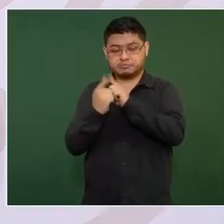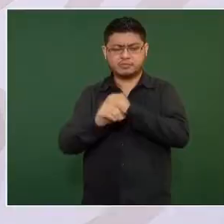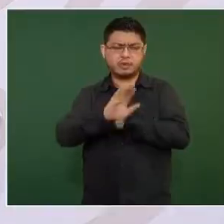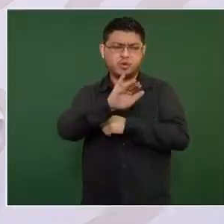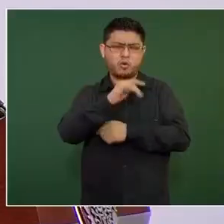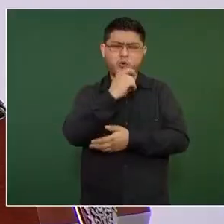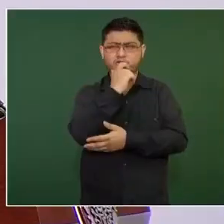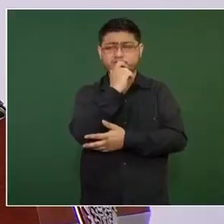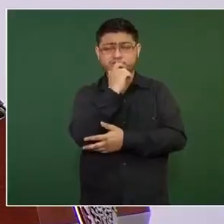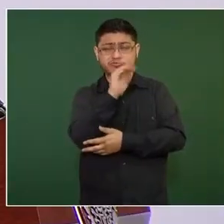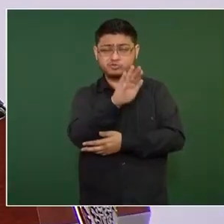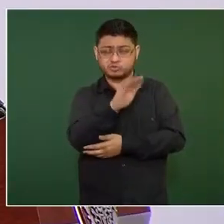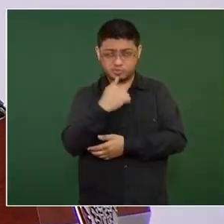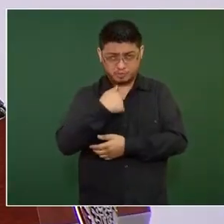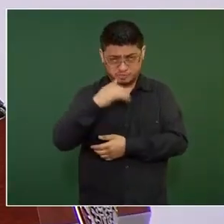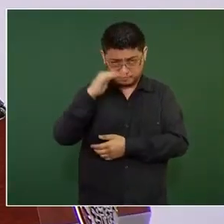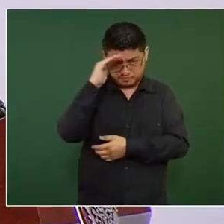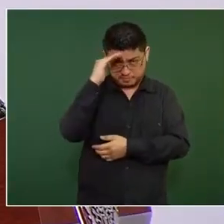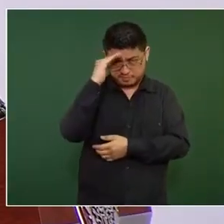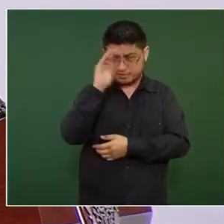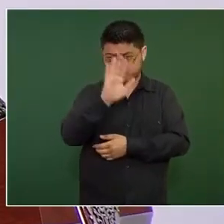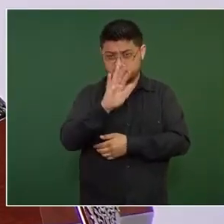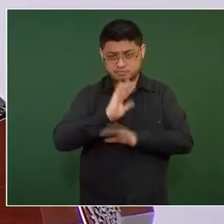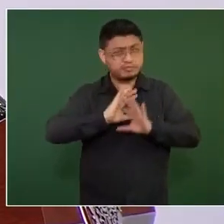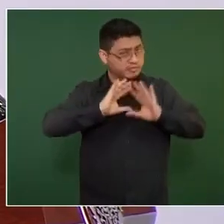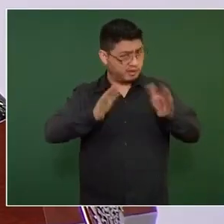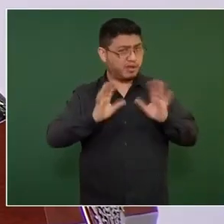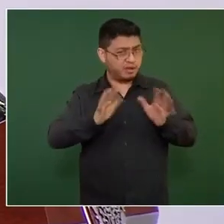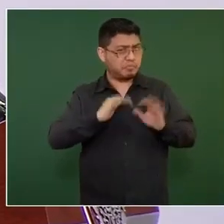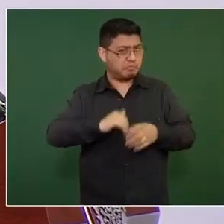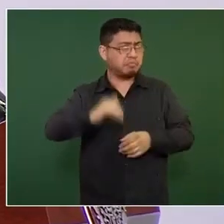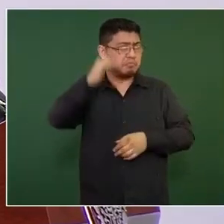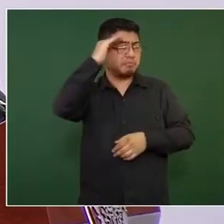fíjese que ya pensé bien.